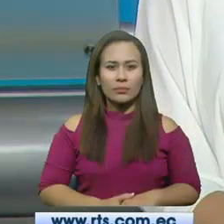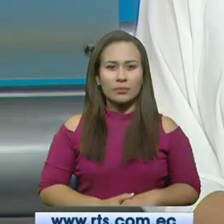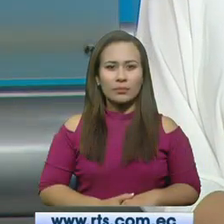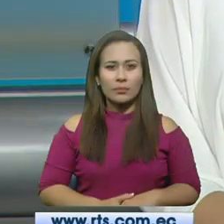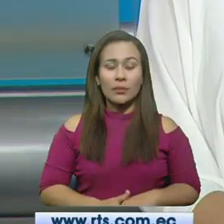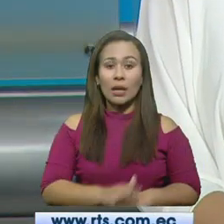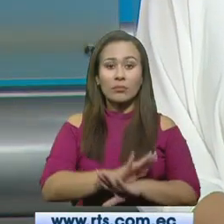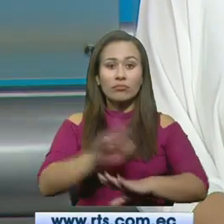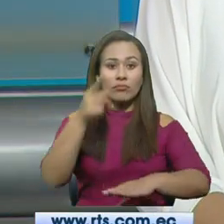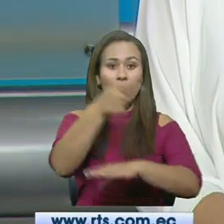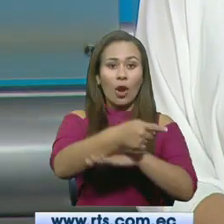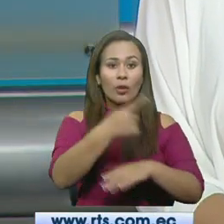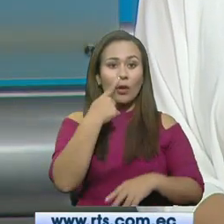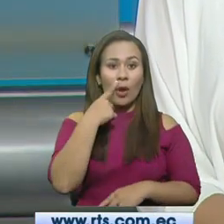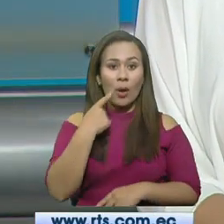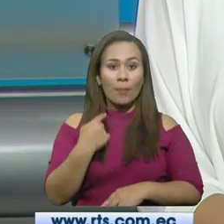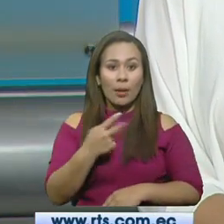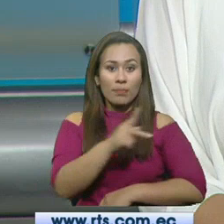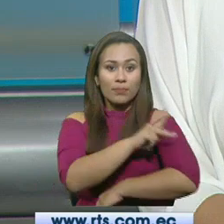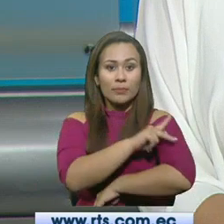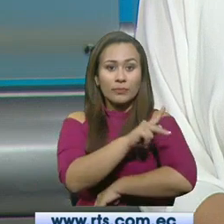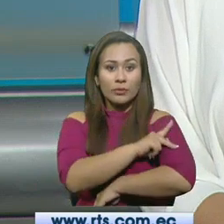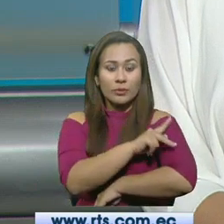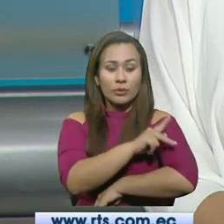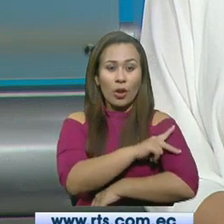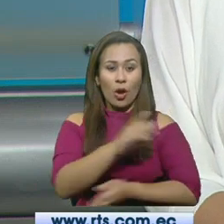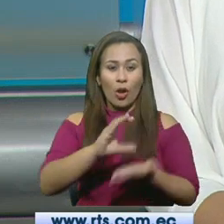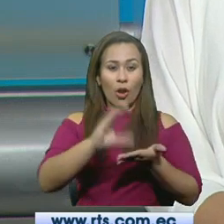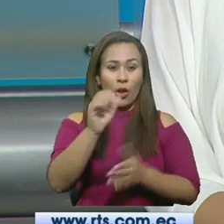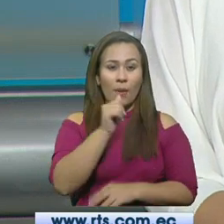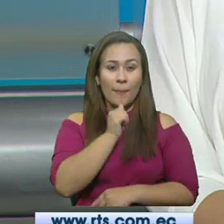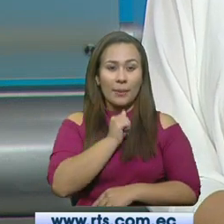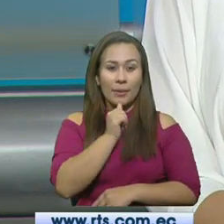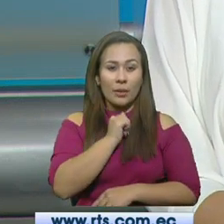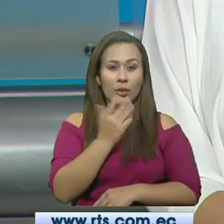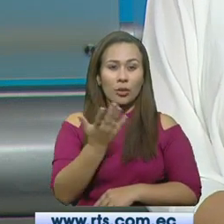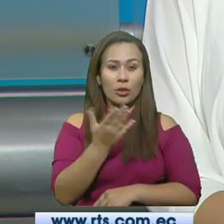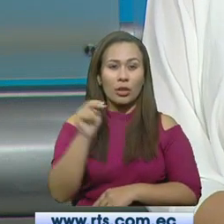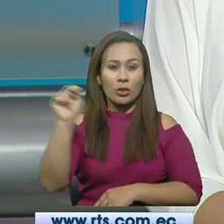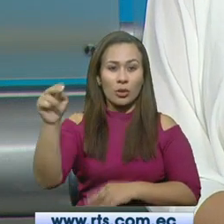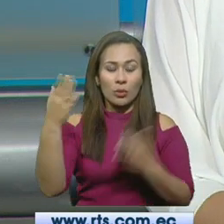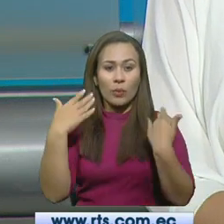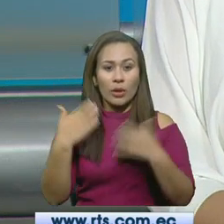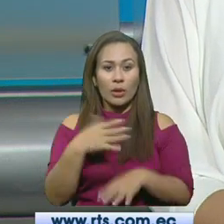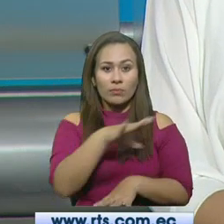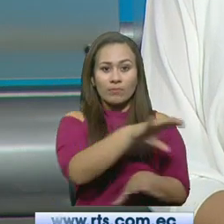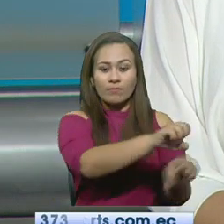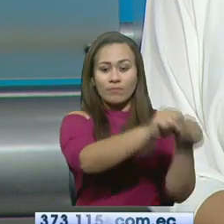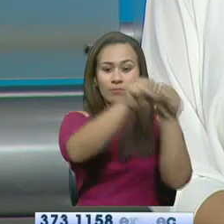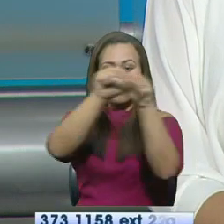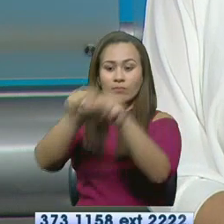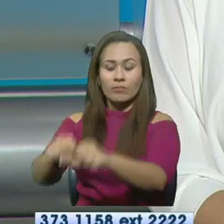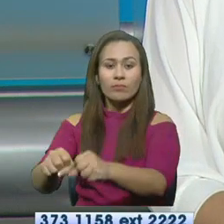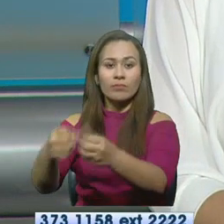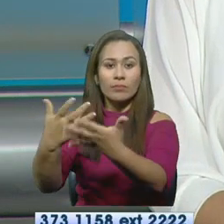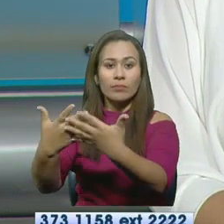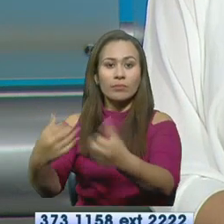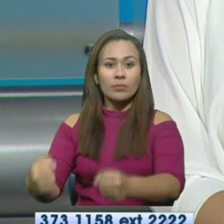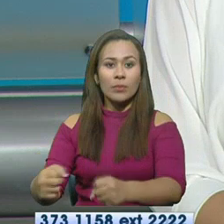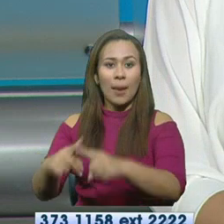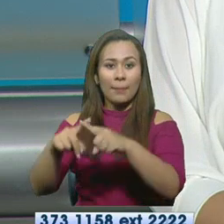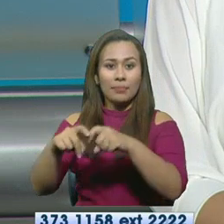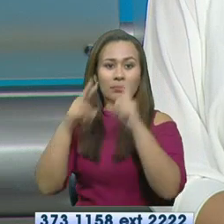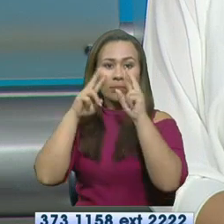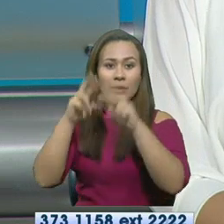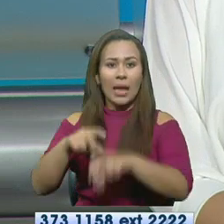Se dictó prisión preventiva al profesor de un colegio particular ubicado en el norte de Guayaquil que habría abusado de varios de sus